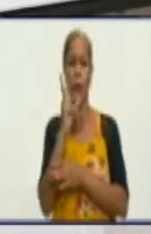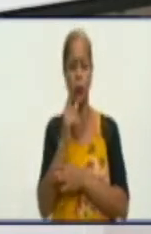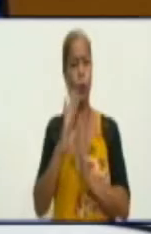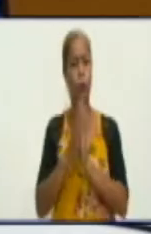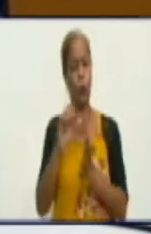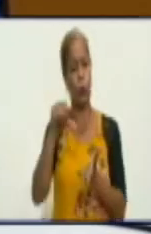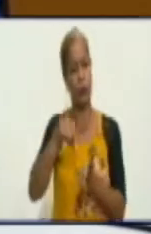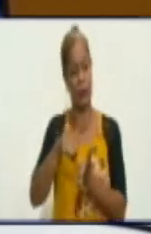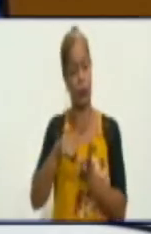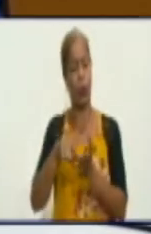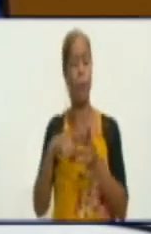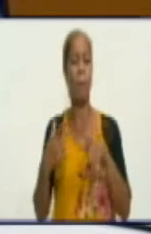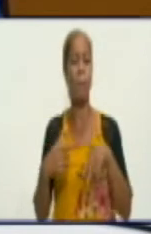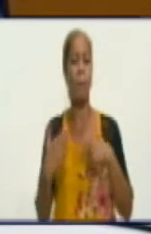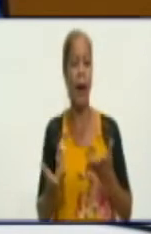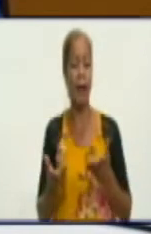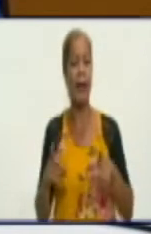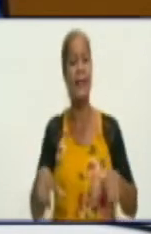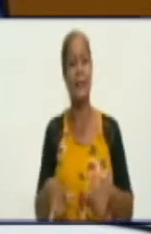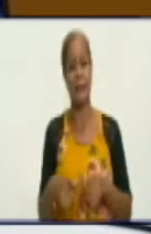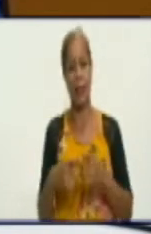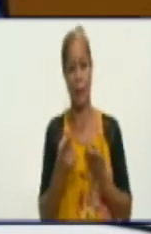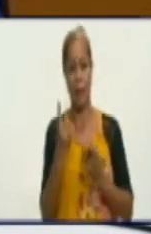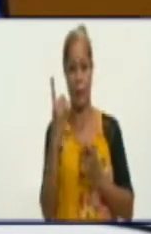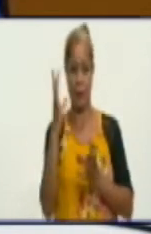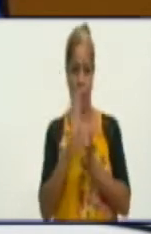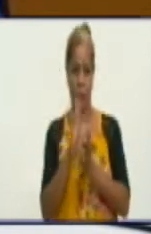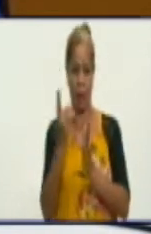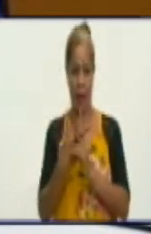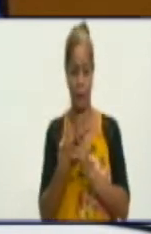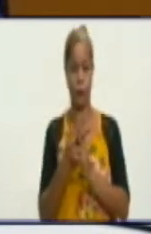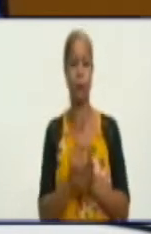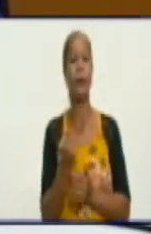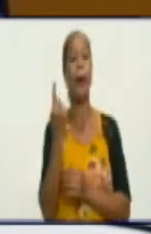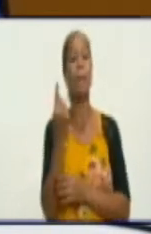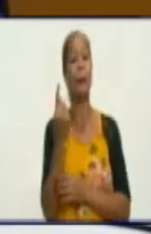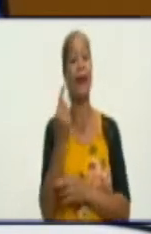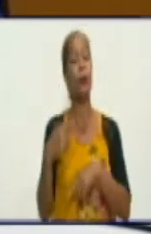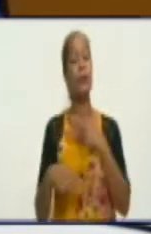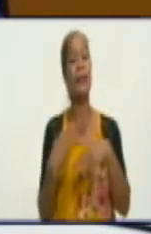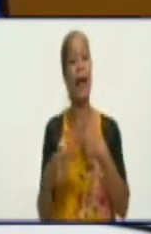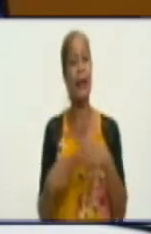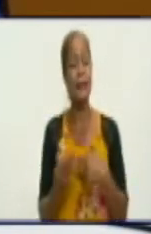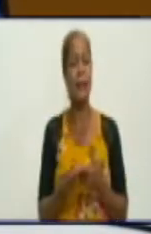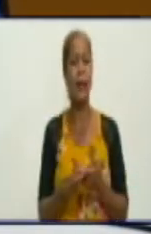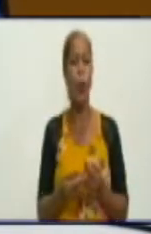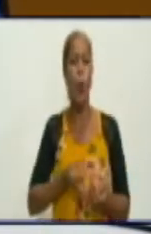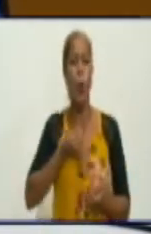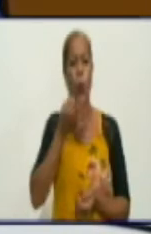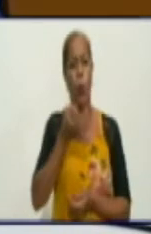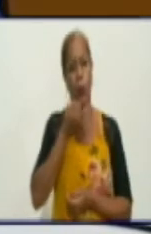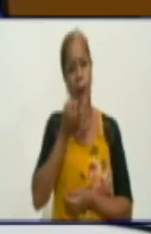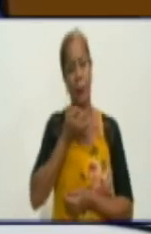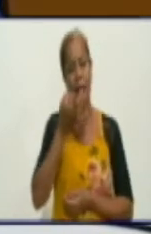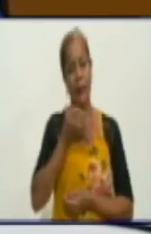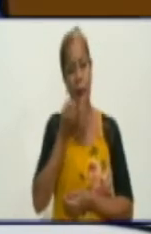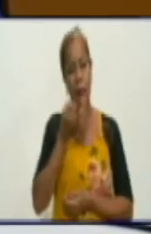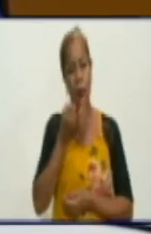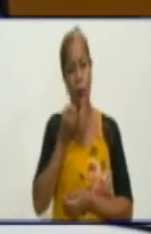este 1 de mayo. Sí, a ver, Jorito, primero se hace necesario hacer un recuento desde el 1 de mayo